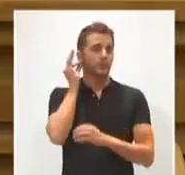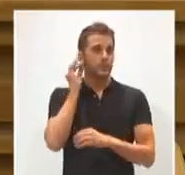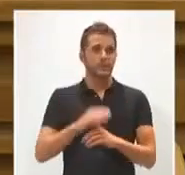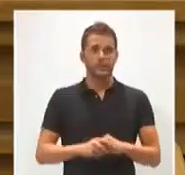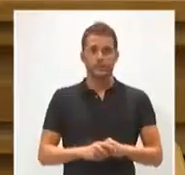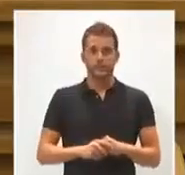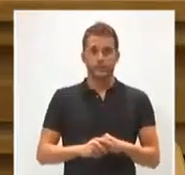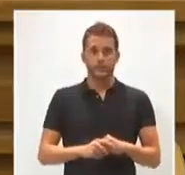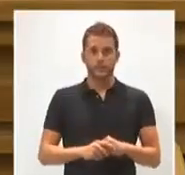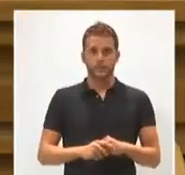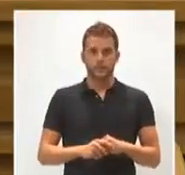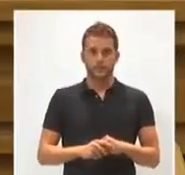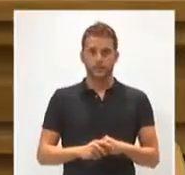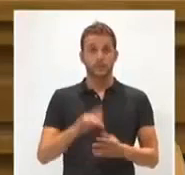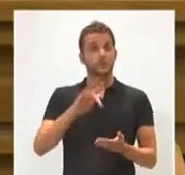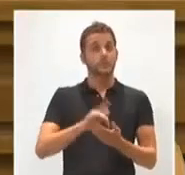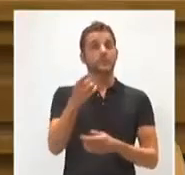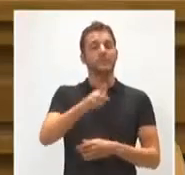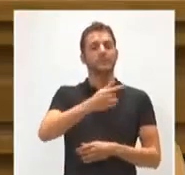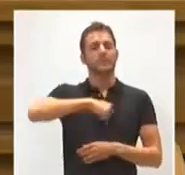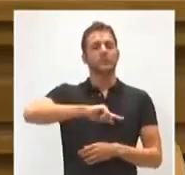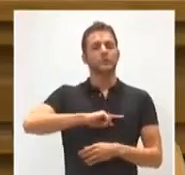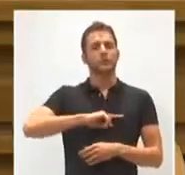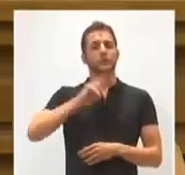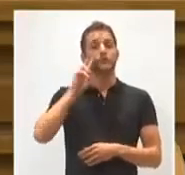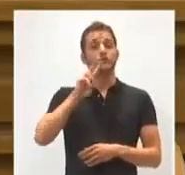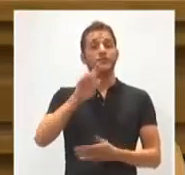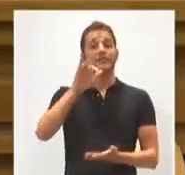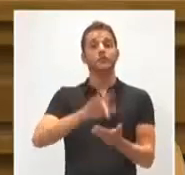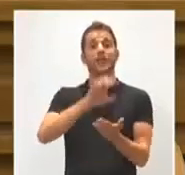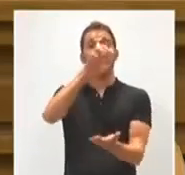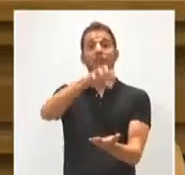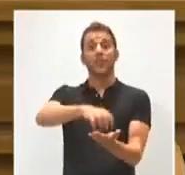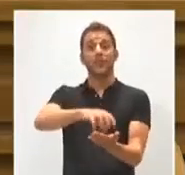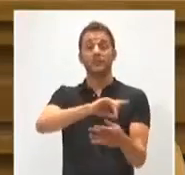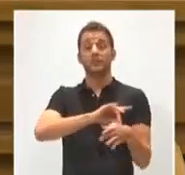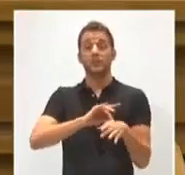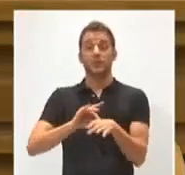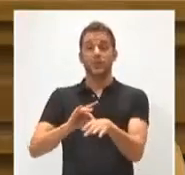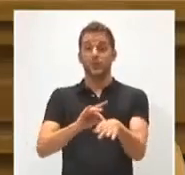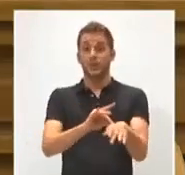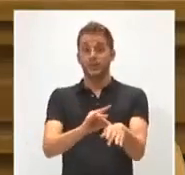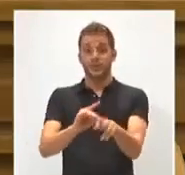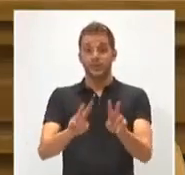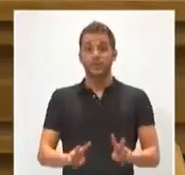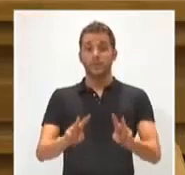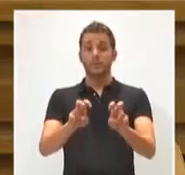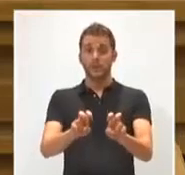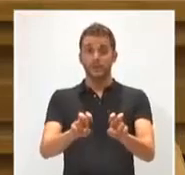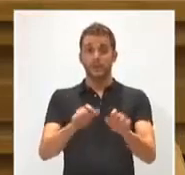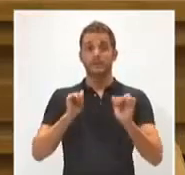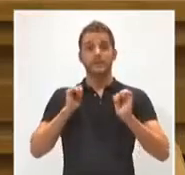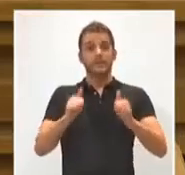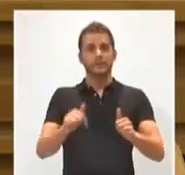vamos a ver también cómo nace cómo creamos el primer centro de orientación y emprendimiento de castilla-la mancha'